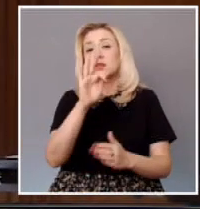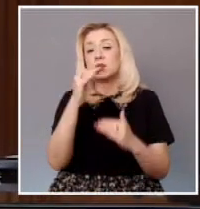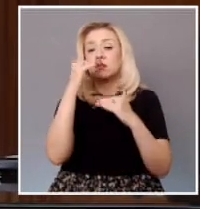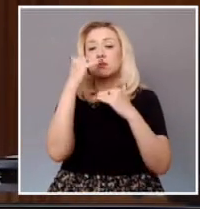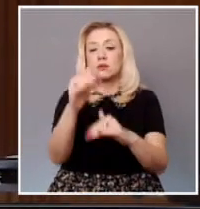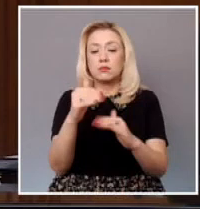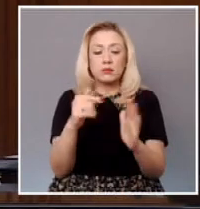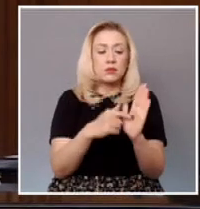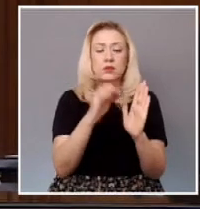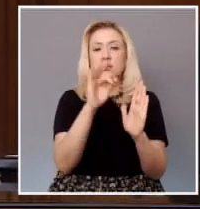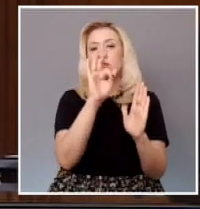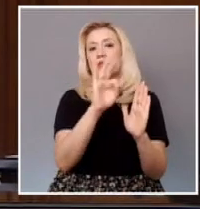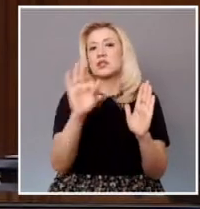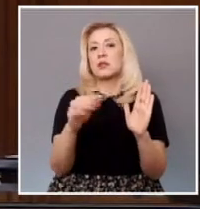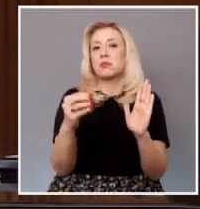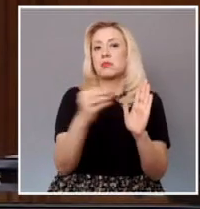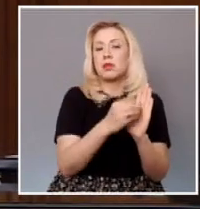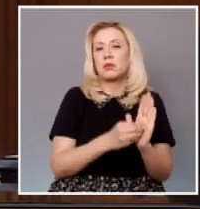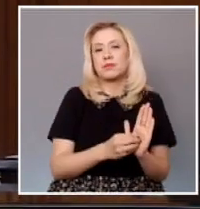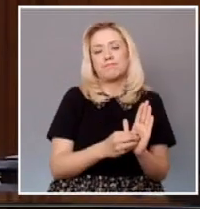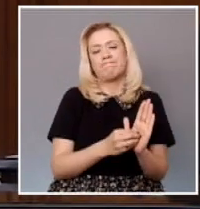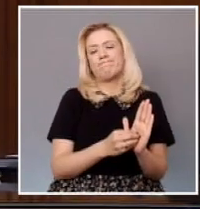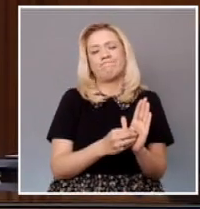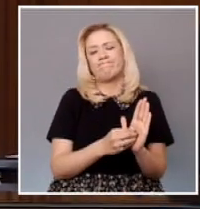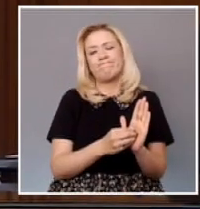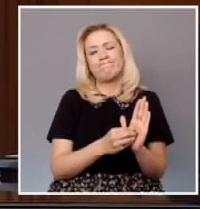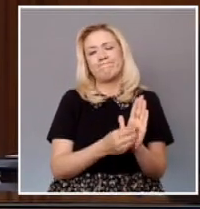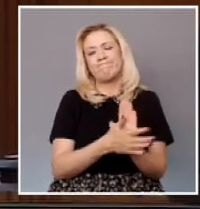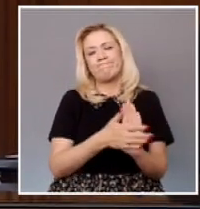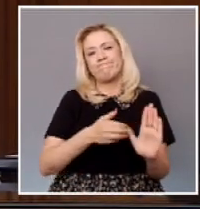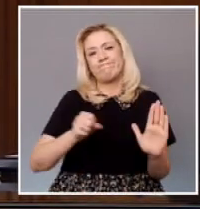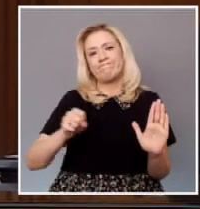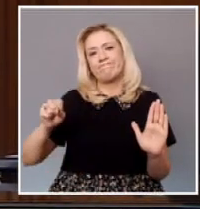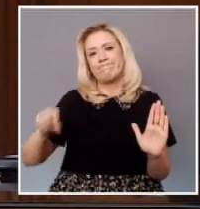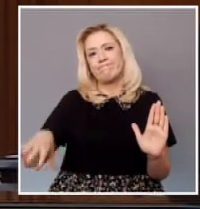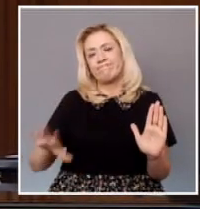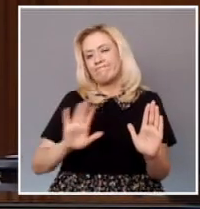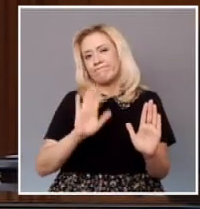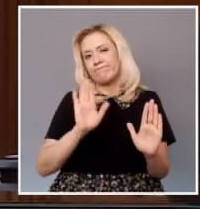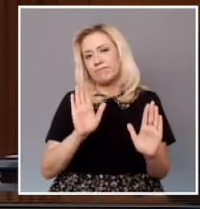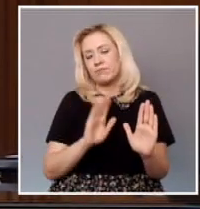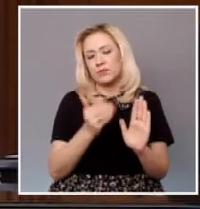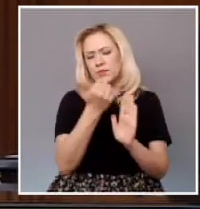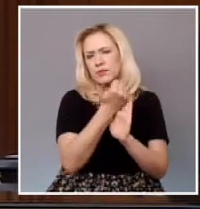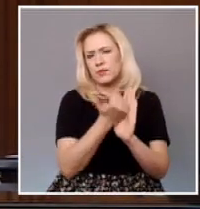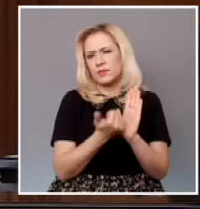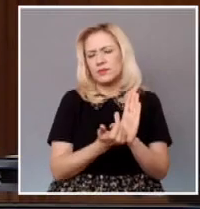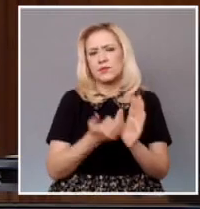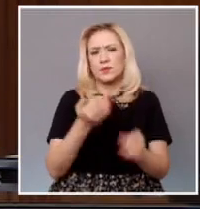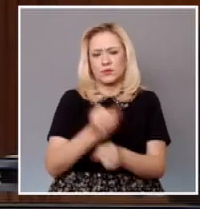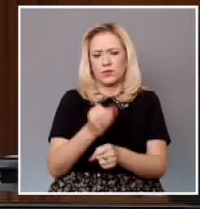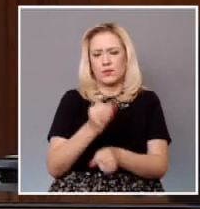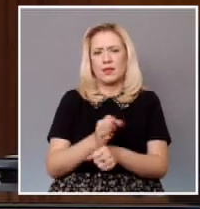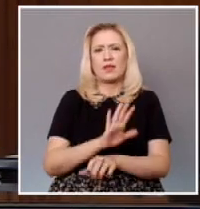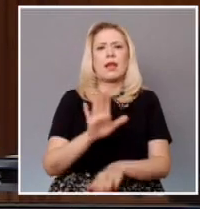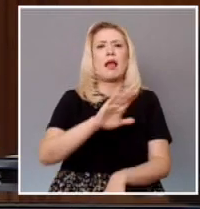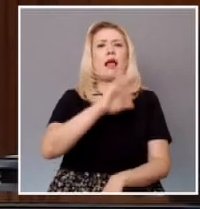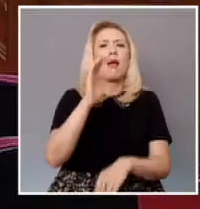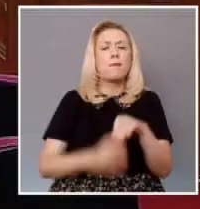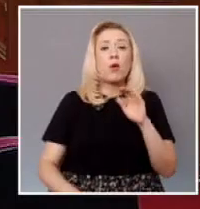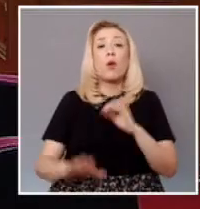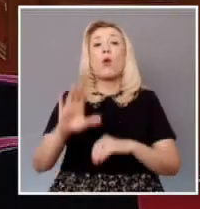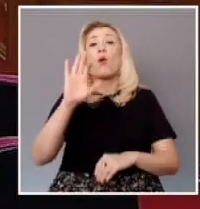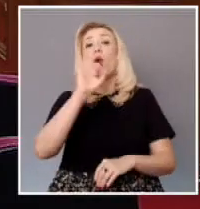invalidez ya declaramos, por lo que algunas de las etapas señaladas en el proyecto ya concluyeron o están en